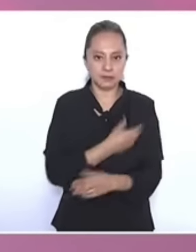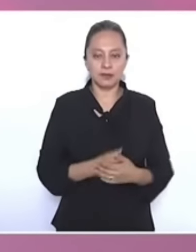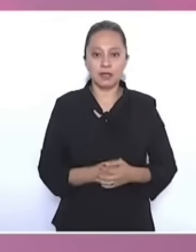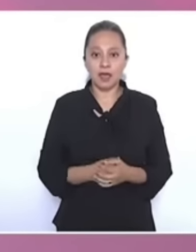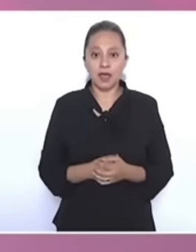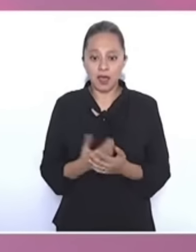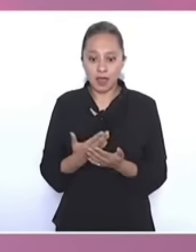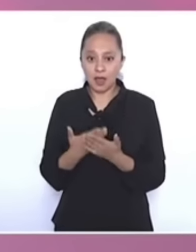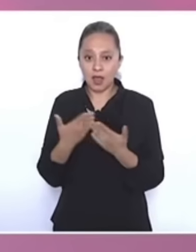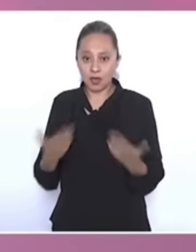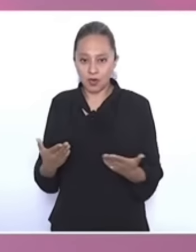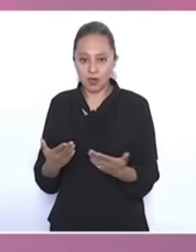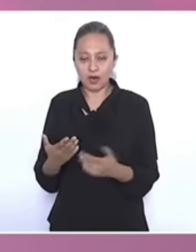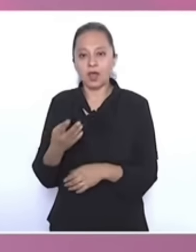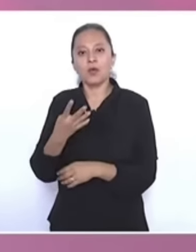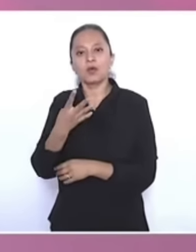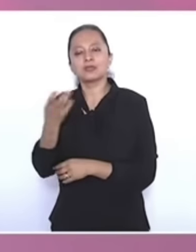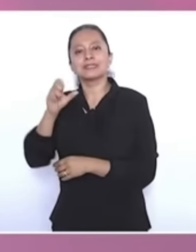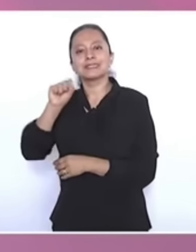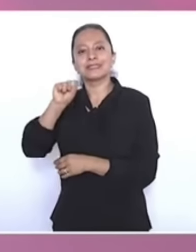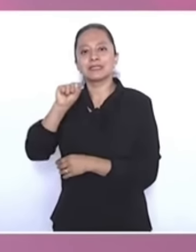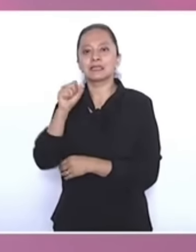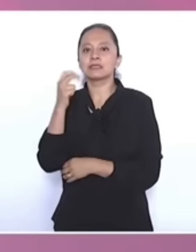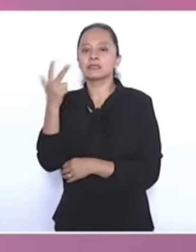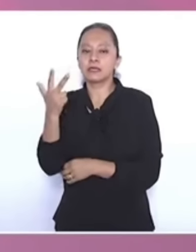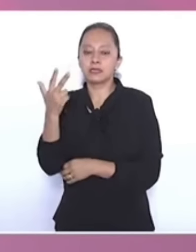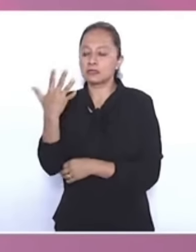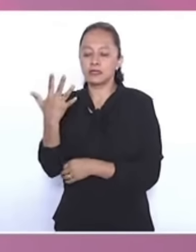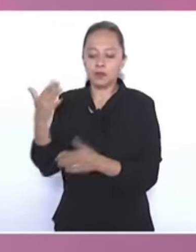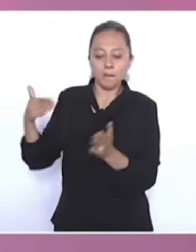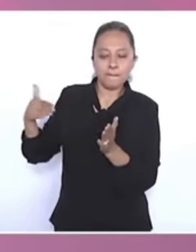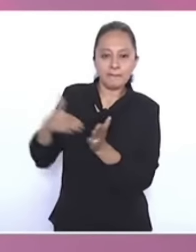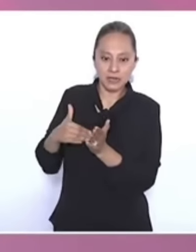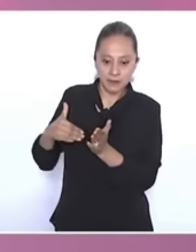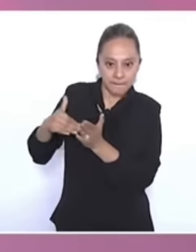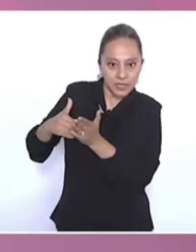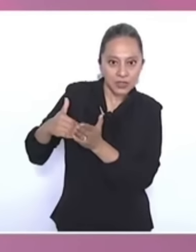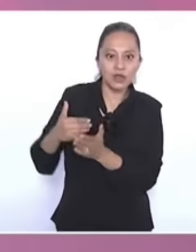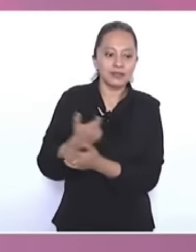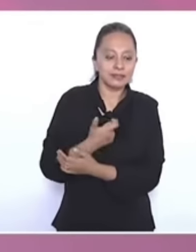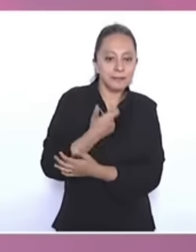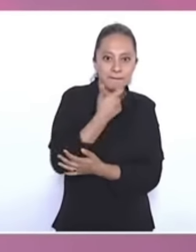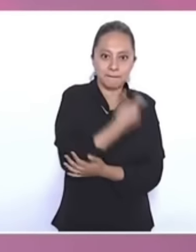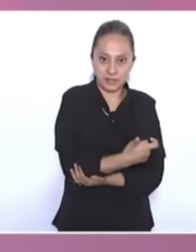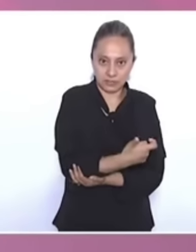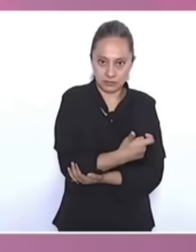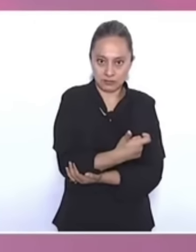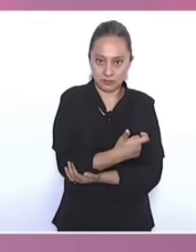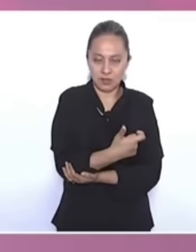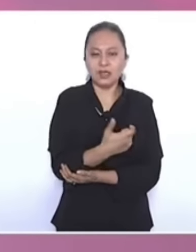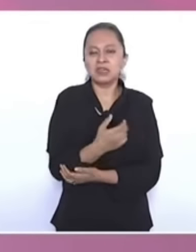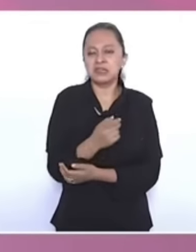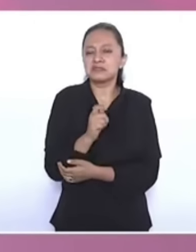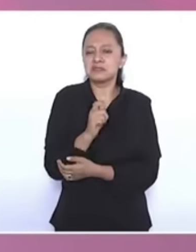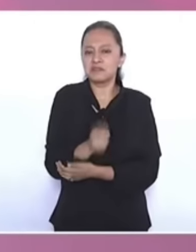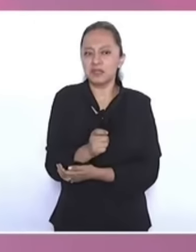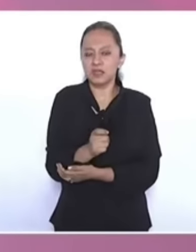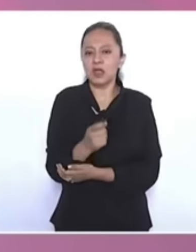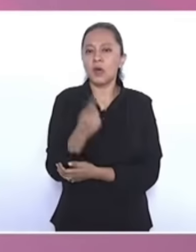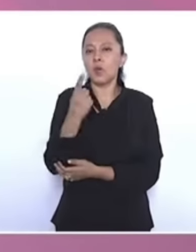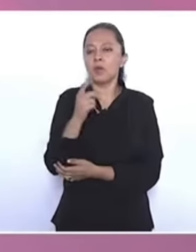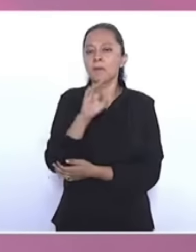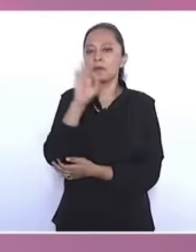de 465 mil millones de pesos, lo que representa poco más de 1% del